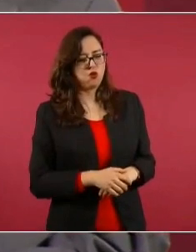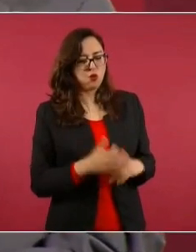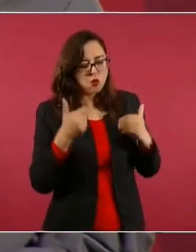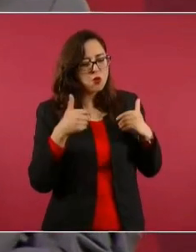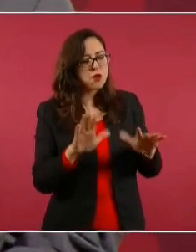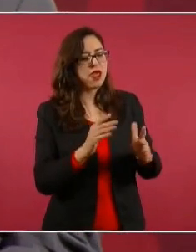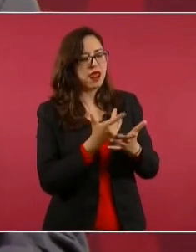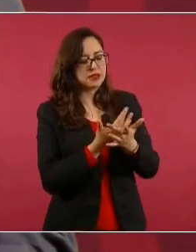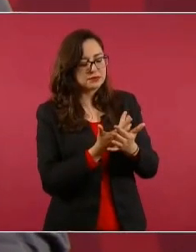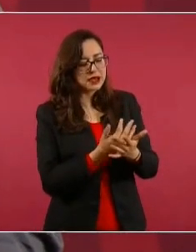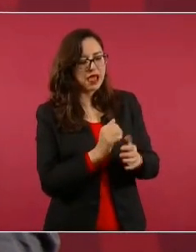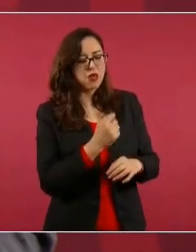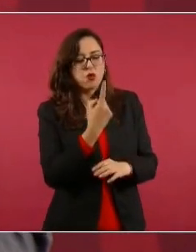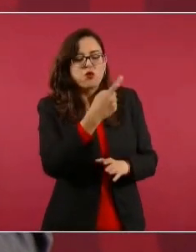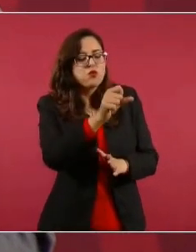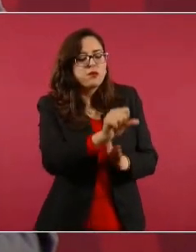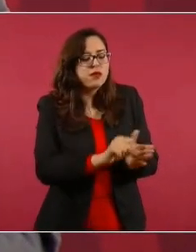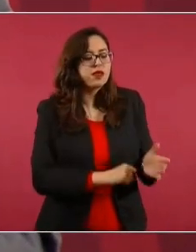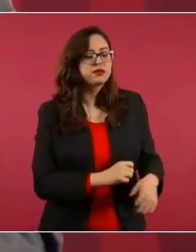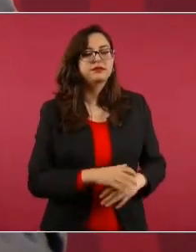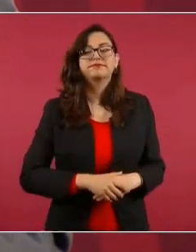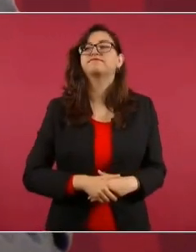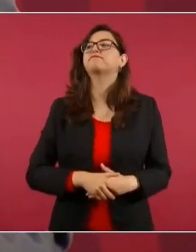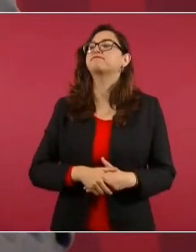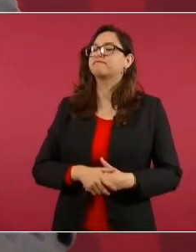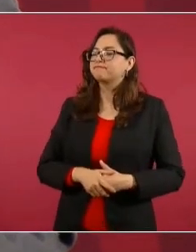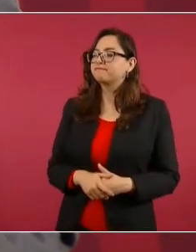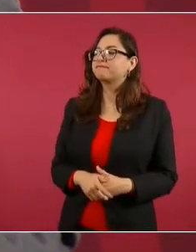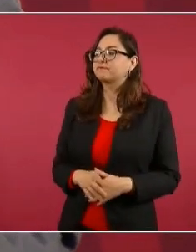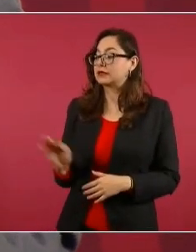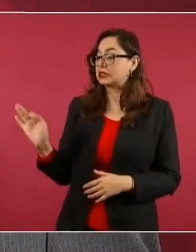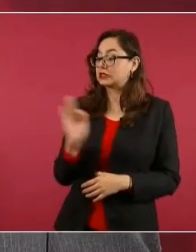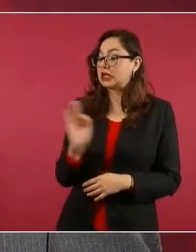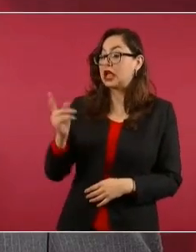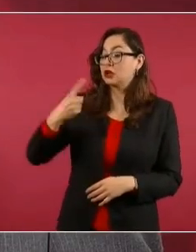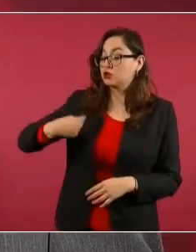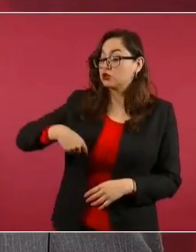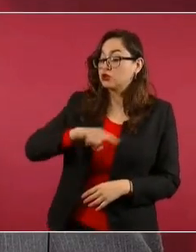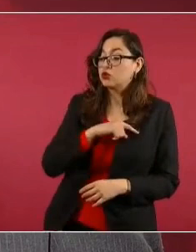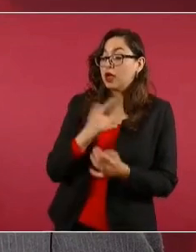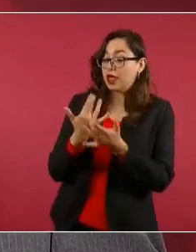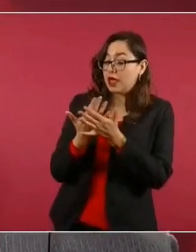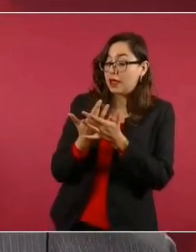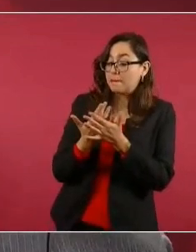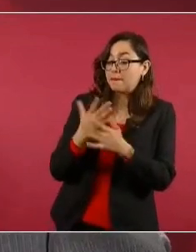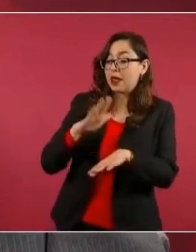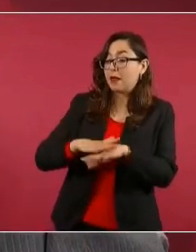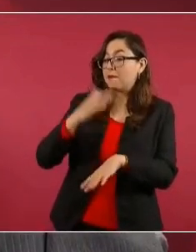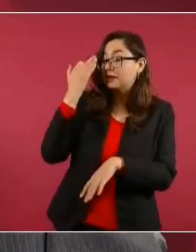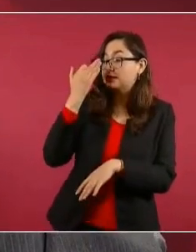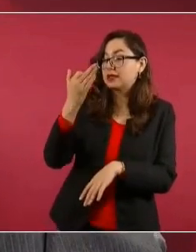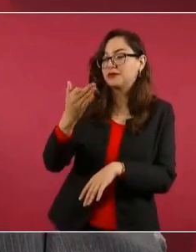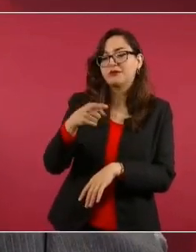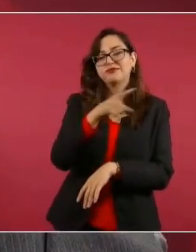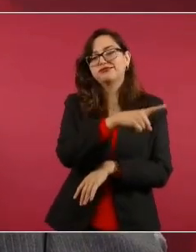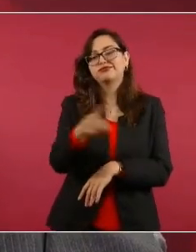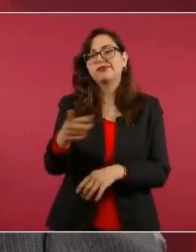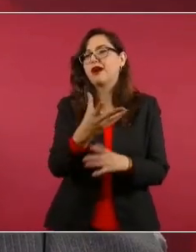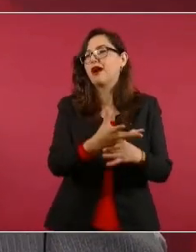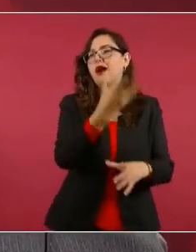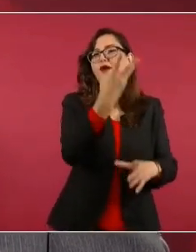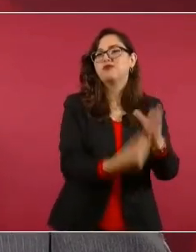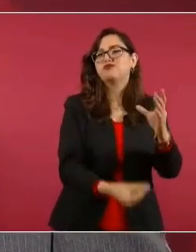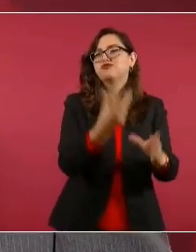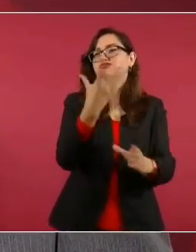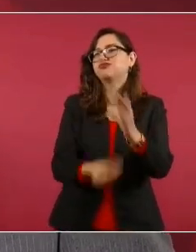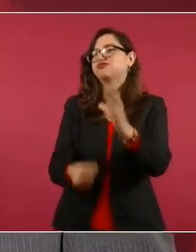si no hubiésemos actuado, no hubiese habido justicia. Son visiones distintas. A